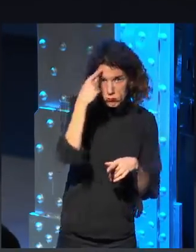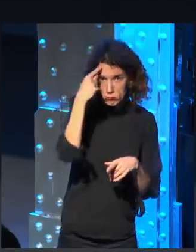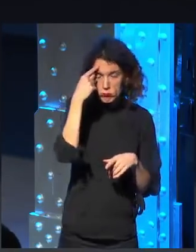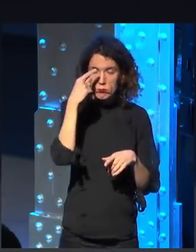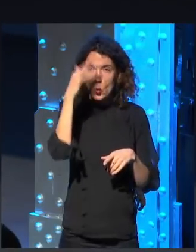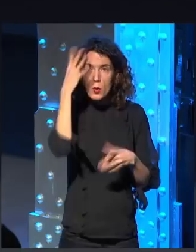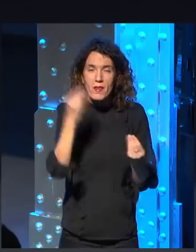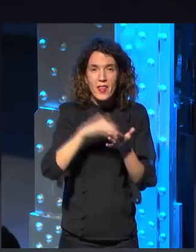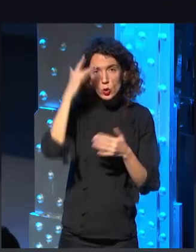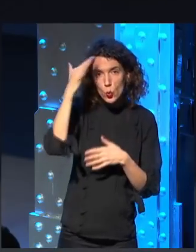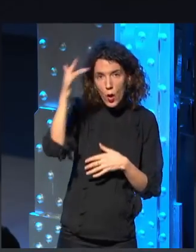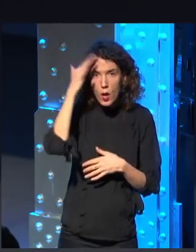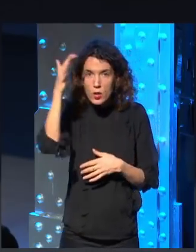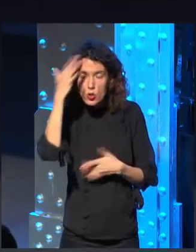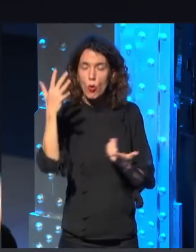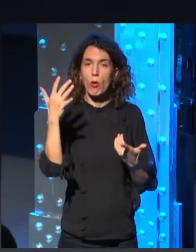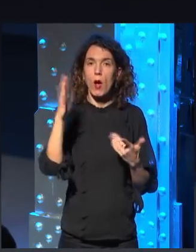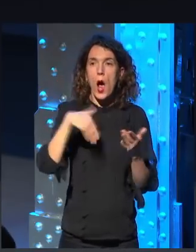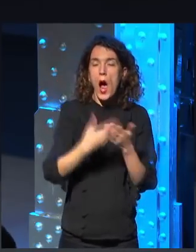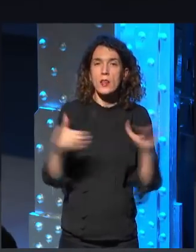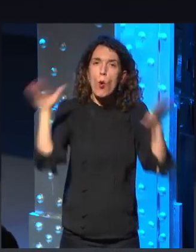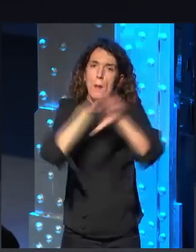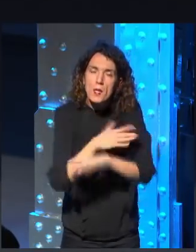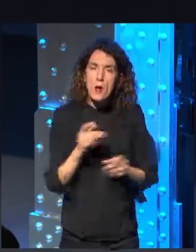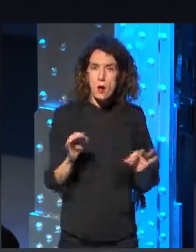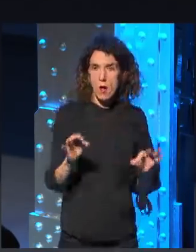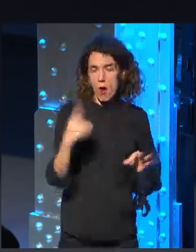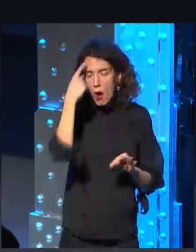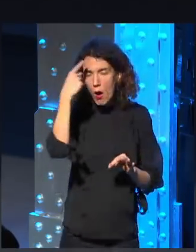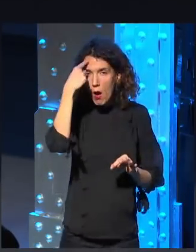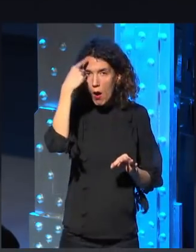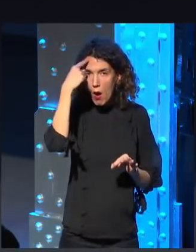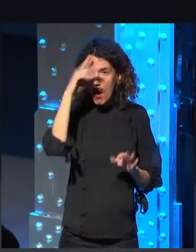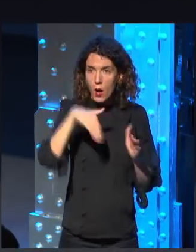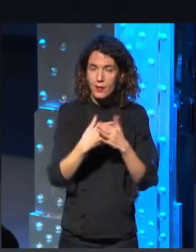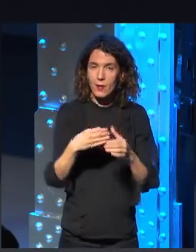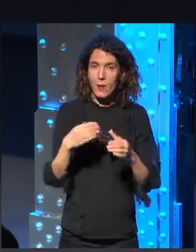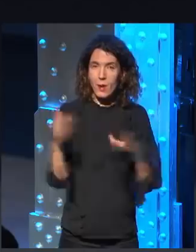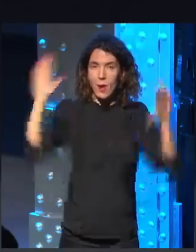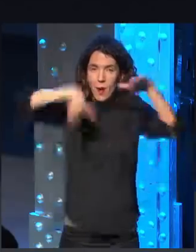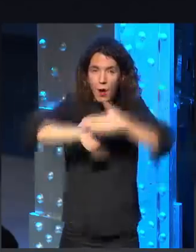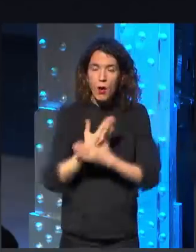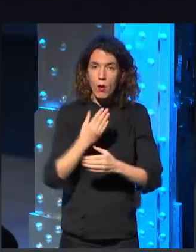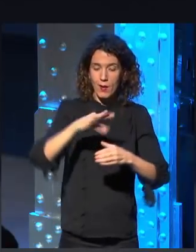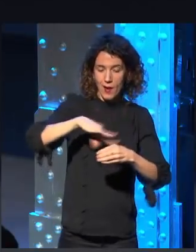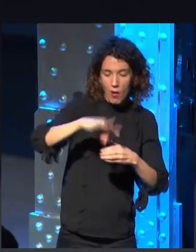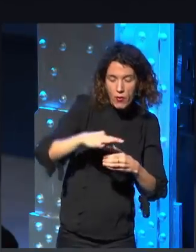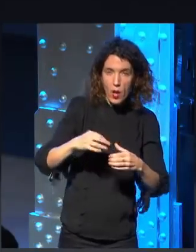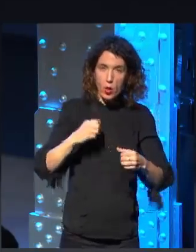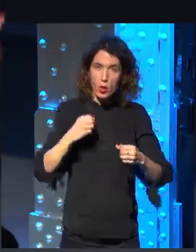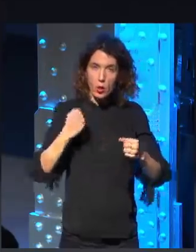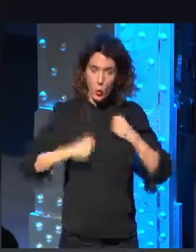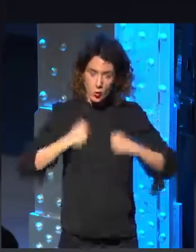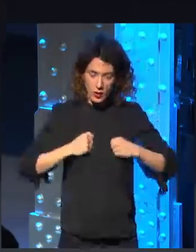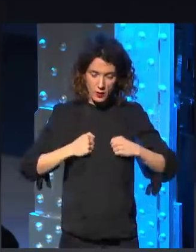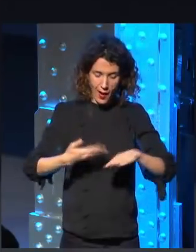en sueños muchas veces y que dura hasta la mañana. Cuando junto al café, vas desesperadamente al café y a ducharte,